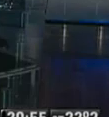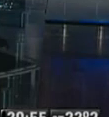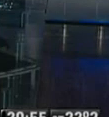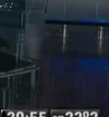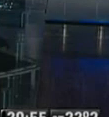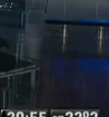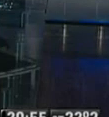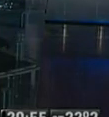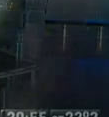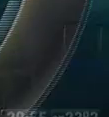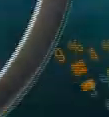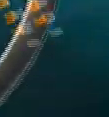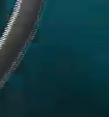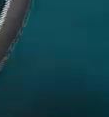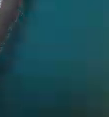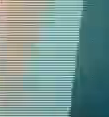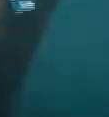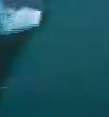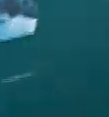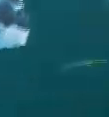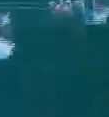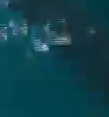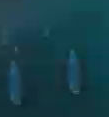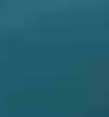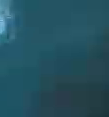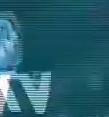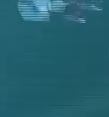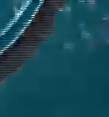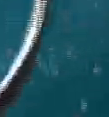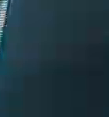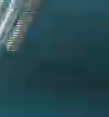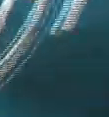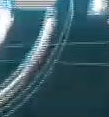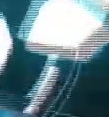mía. No podrás olvidar.